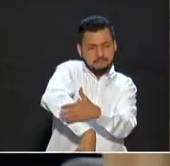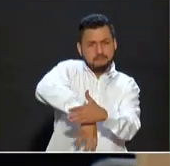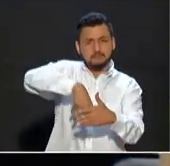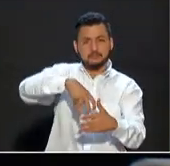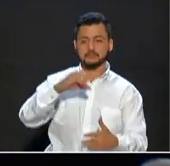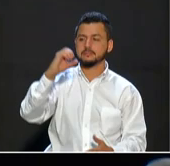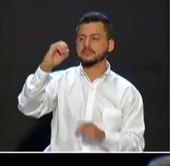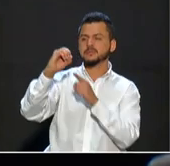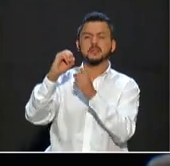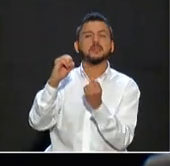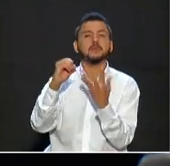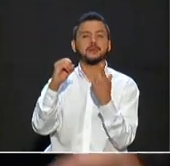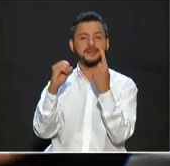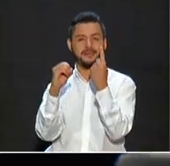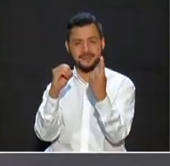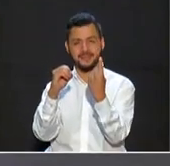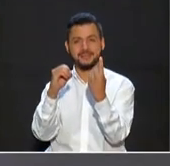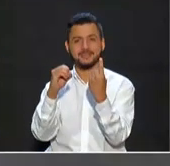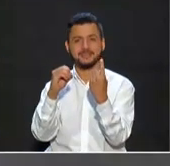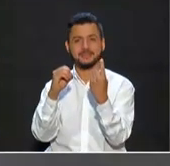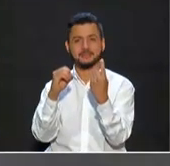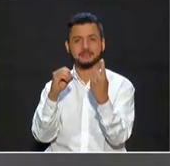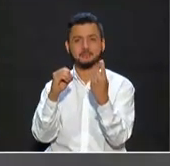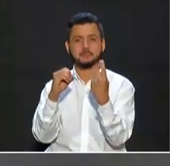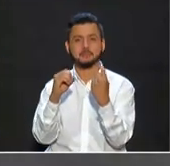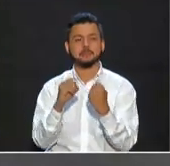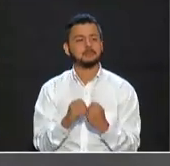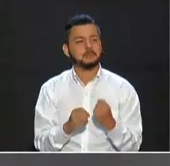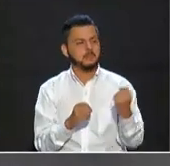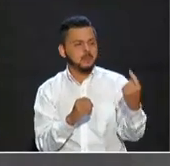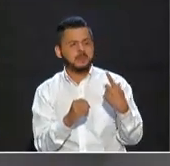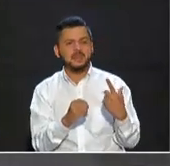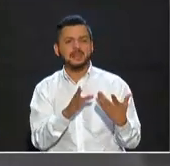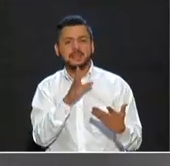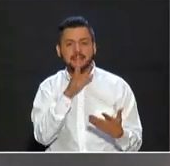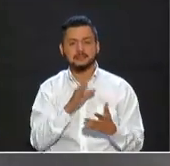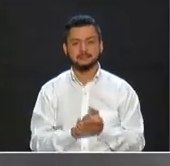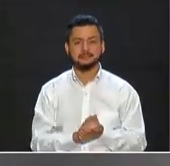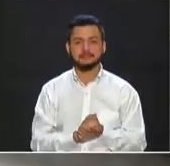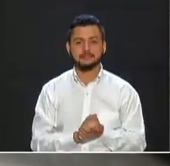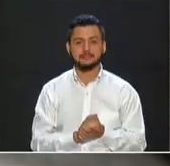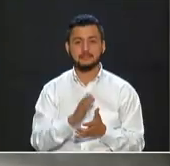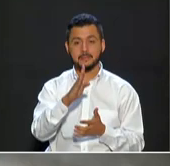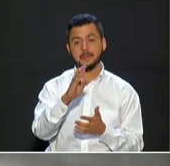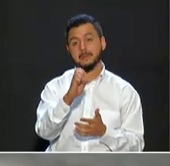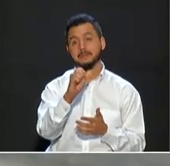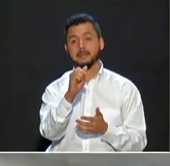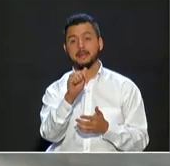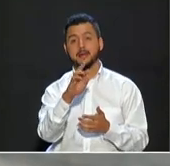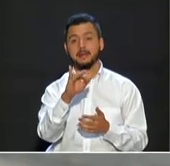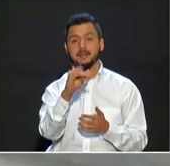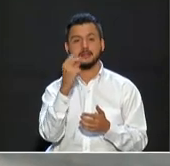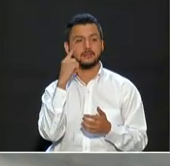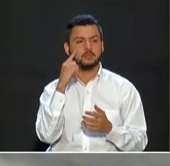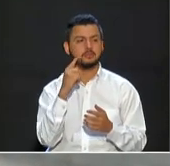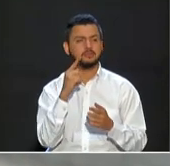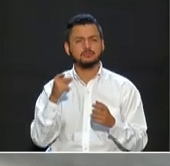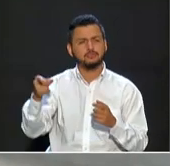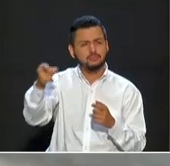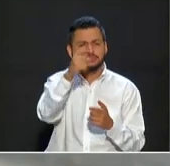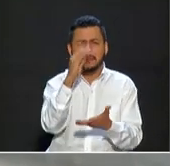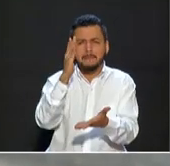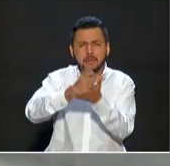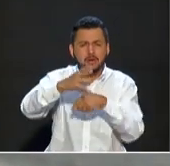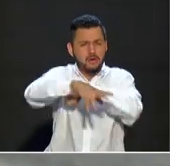1 1 la pregunta beatriz elena grisales bueno sobre la seguridad que piensan hacer con